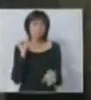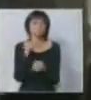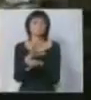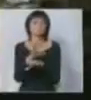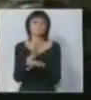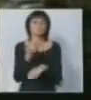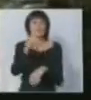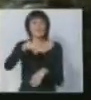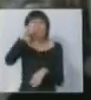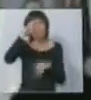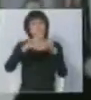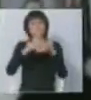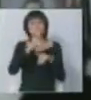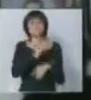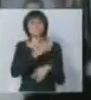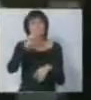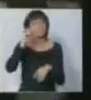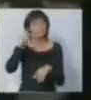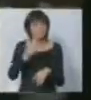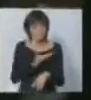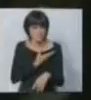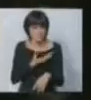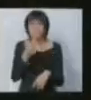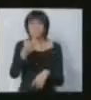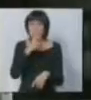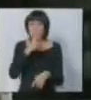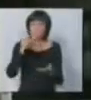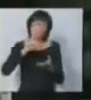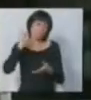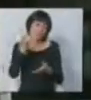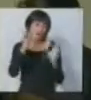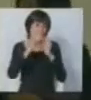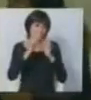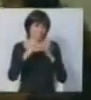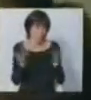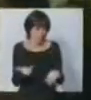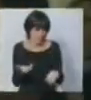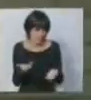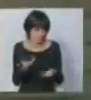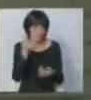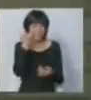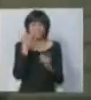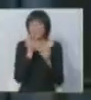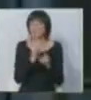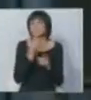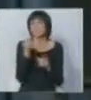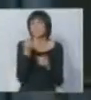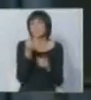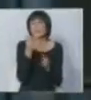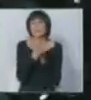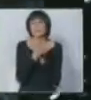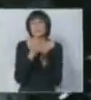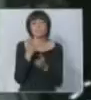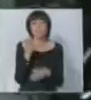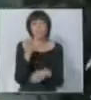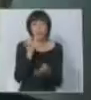barato a este sitio de series de streaming en Internet producirla que comprar los derechos de autor. Hablando un poco de números,